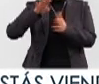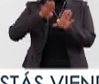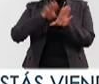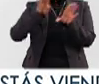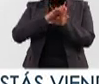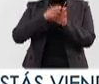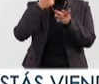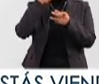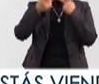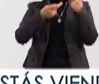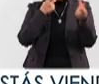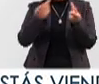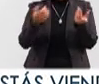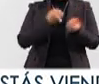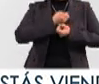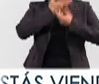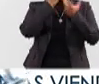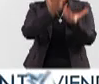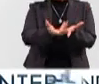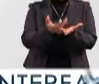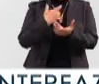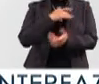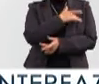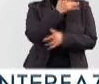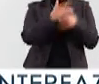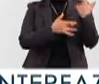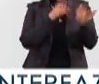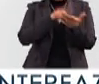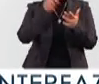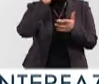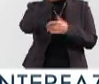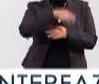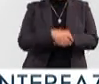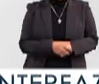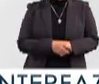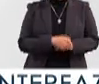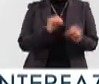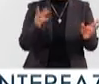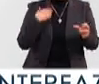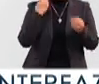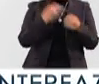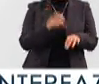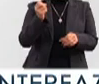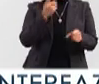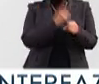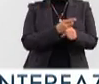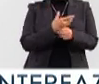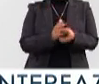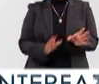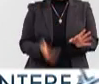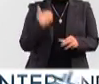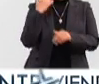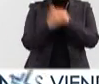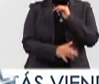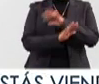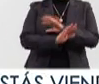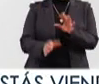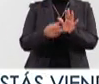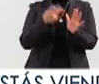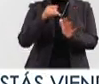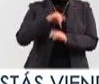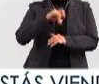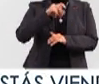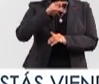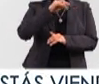muros que hablan, muros expresivos, muros de emociones y vale la pena irlo a saber. Así es, no se pierdan la oportunidad y, bueno, así concluimos una